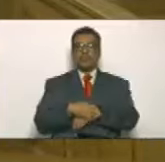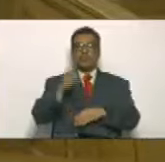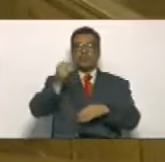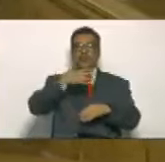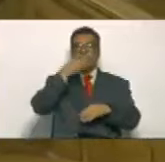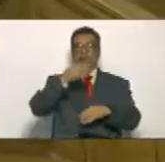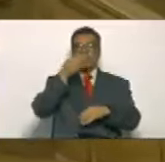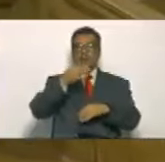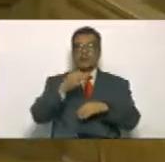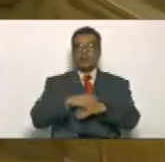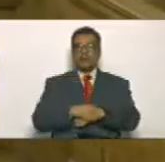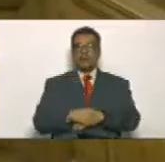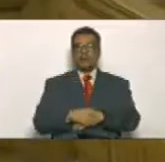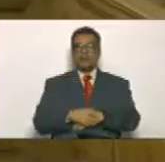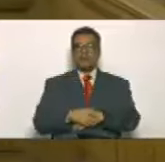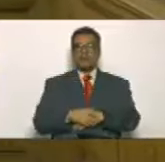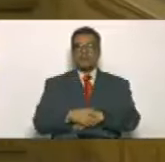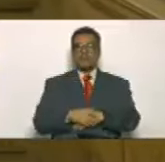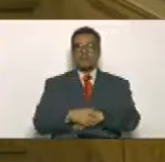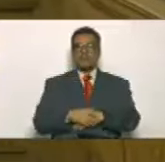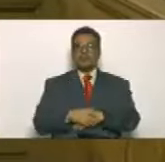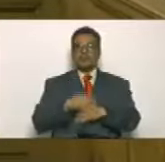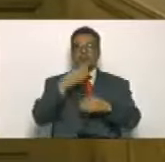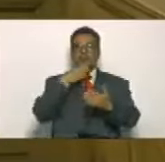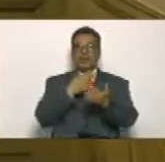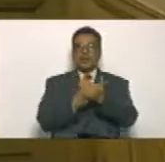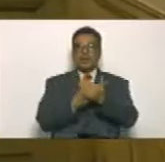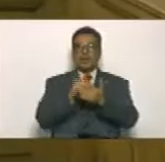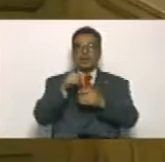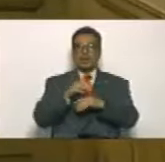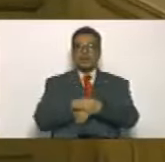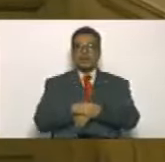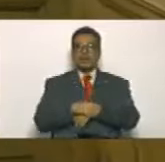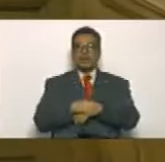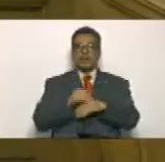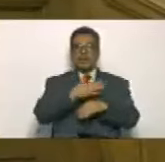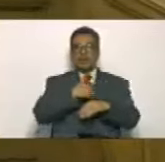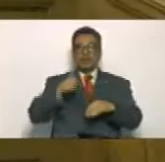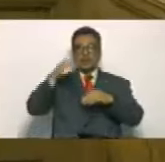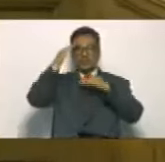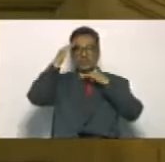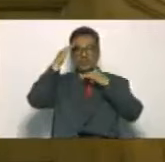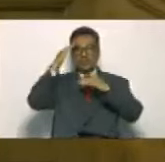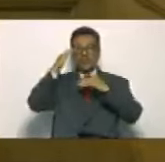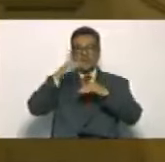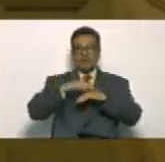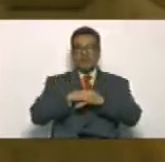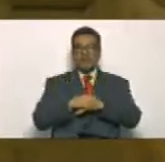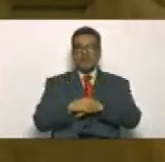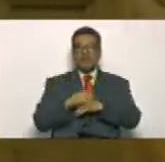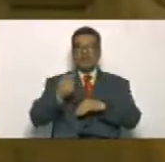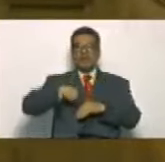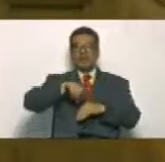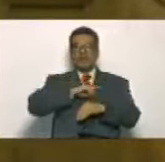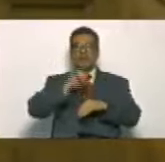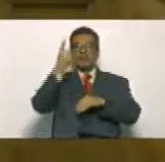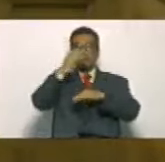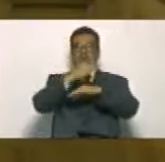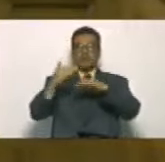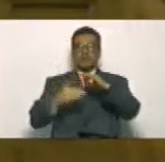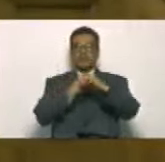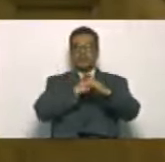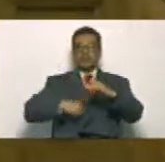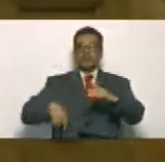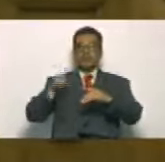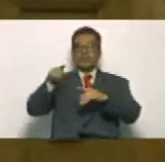Buenas tardes. Muchas gracias. Quiero saludar a nuestro primer vicepresidente